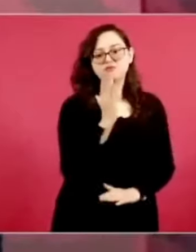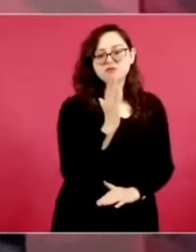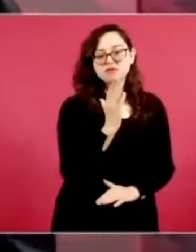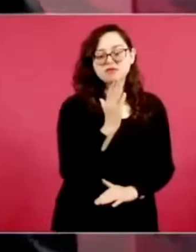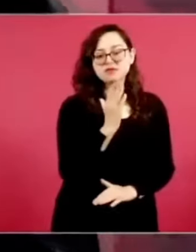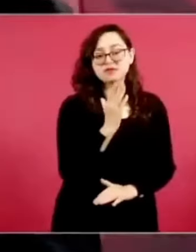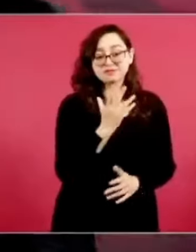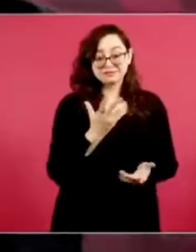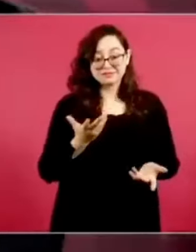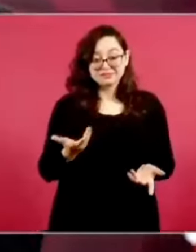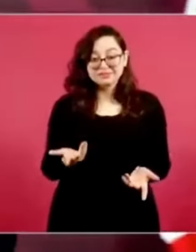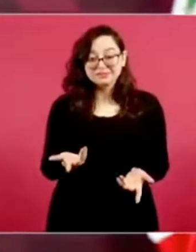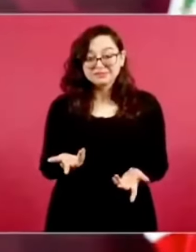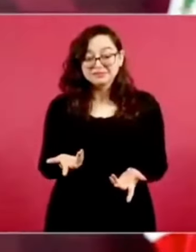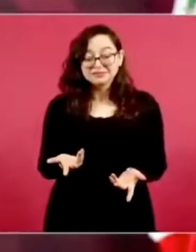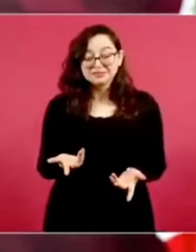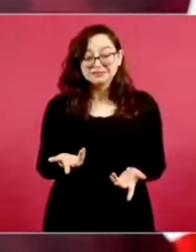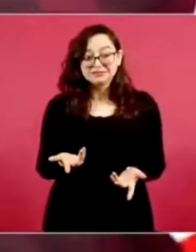Todavía,